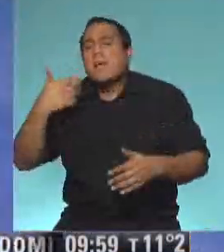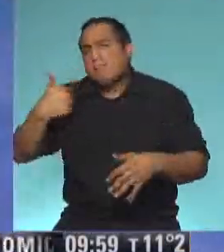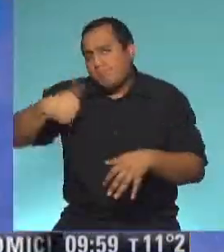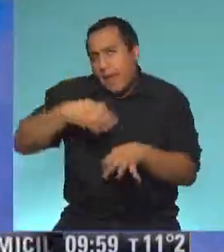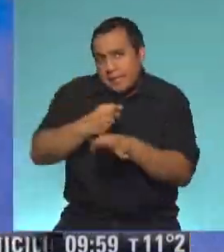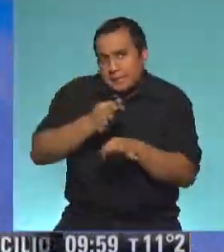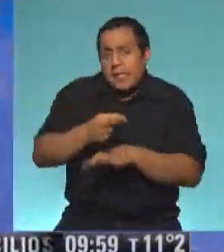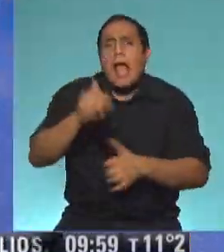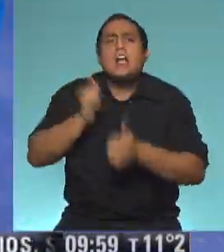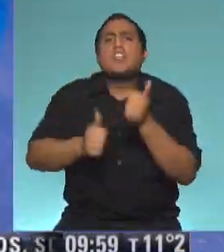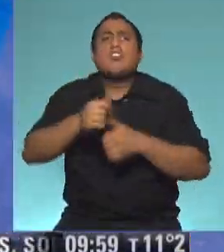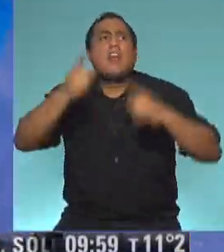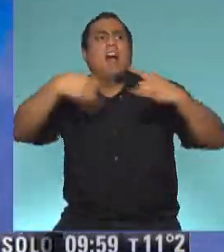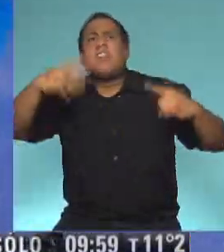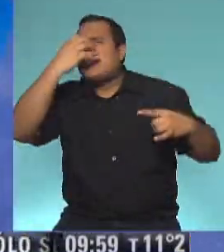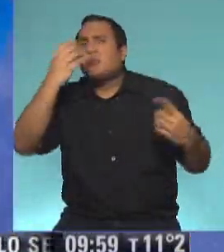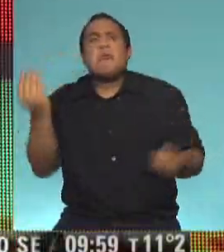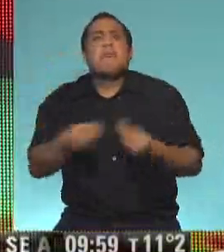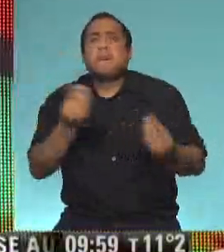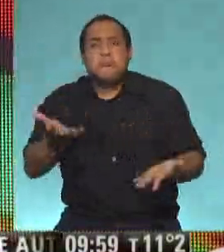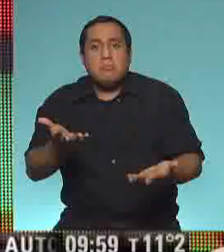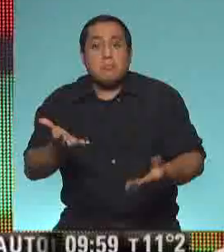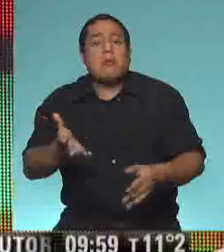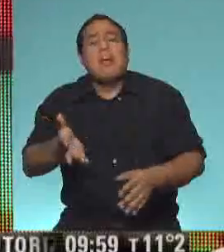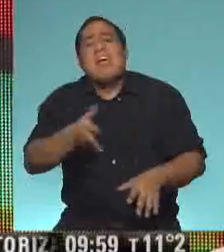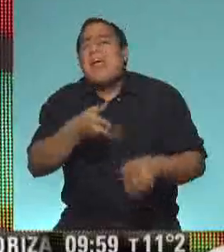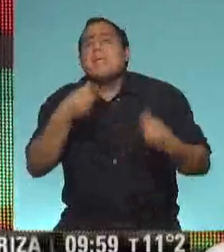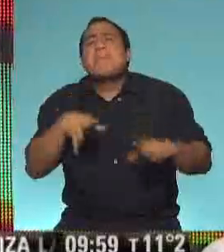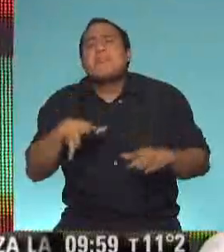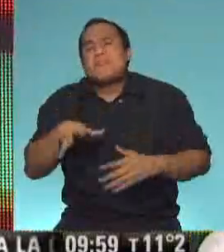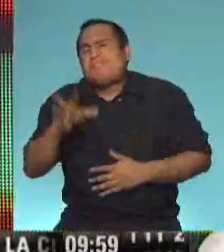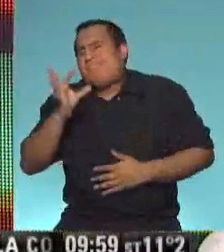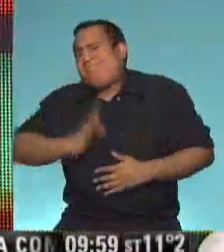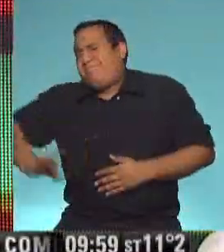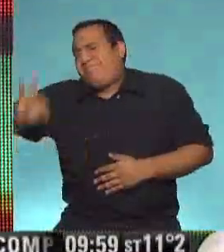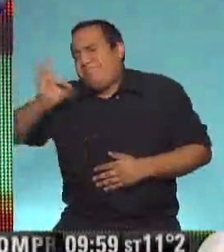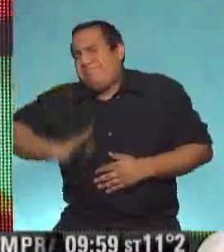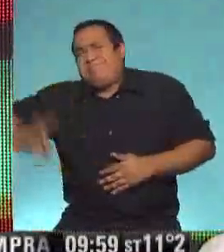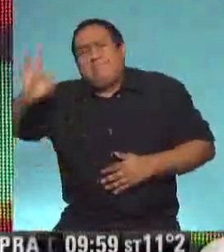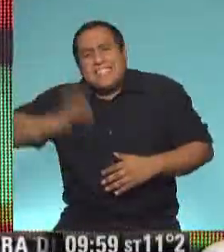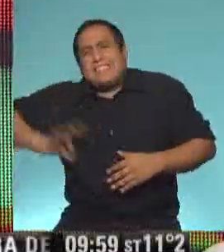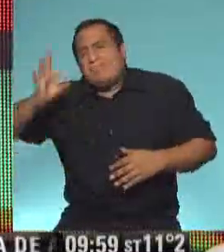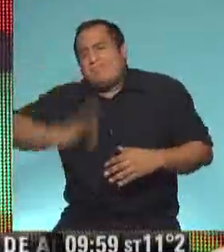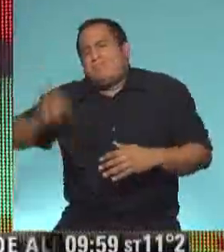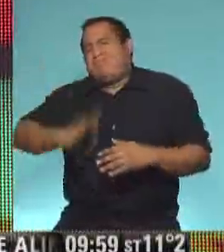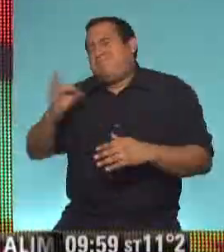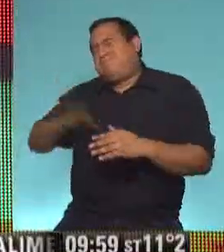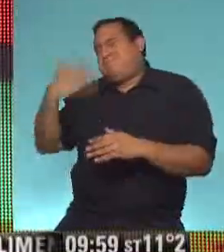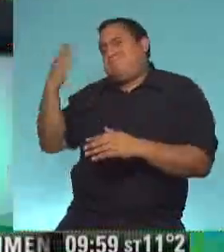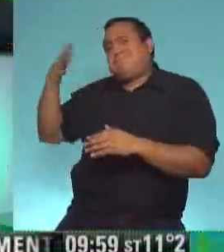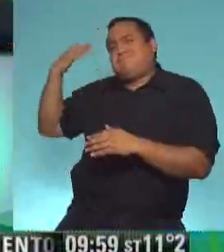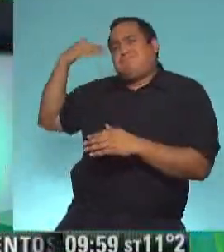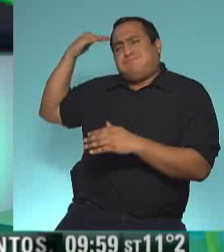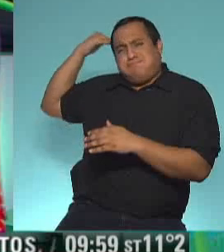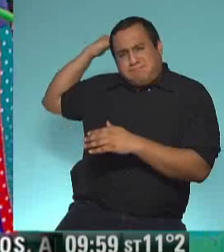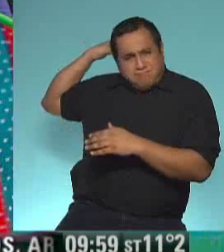la historia del circo. Ah, qué bueno. Muy bien. Claro, porque esto comenzó hace muchísimos, pero muchísimos años esto me